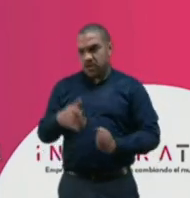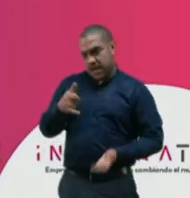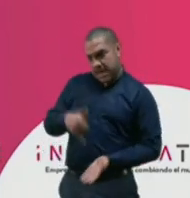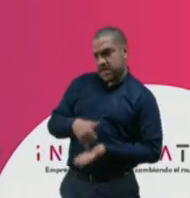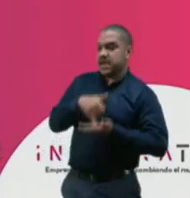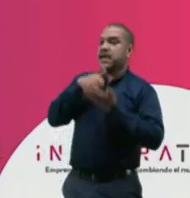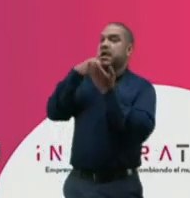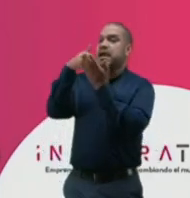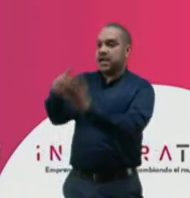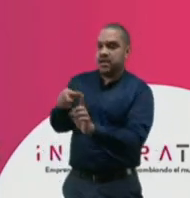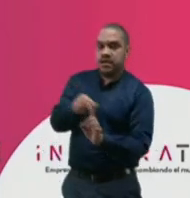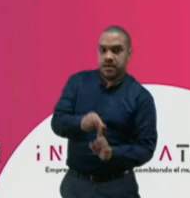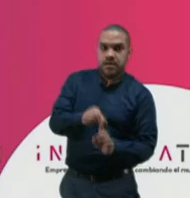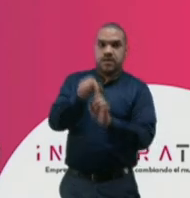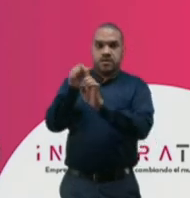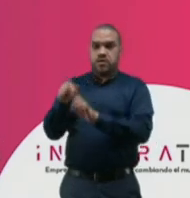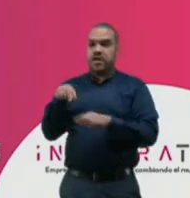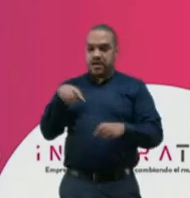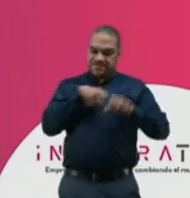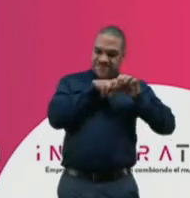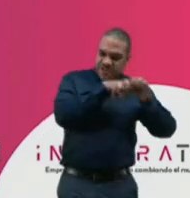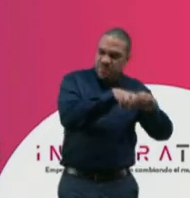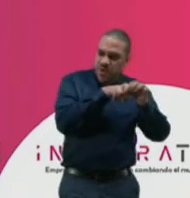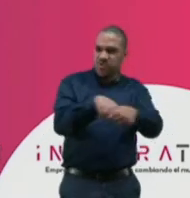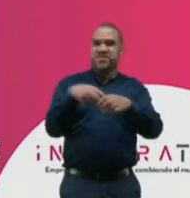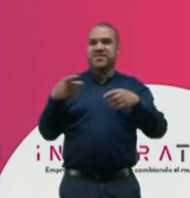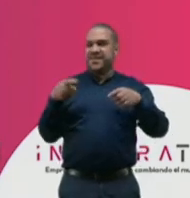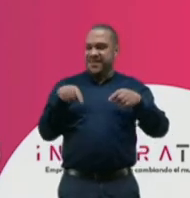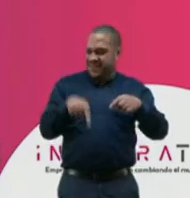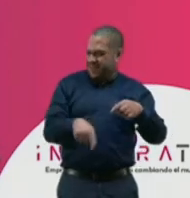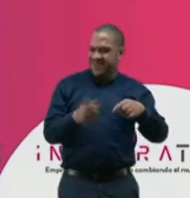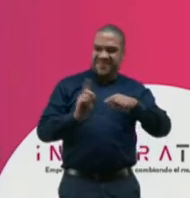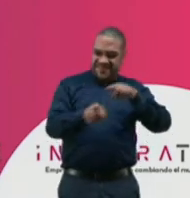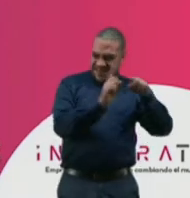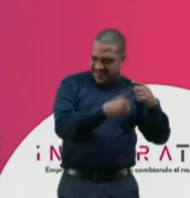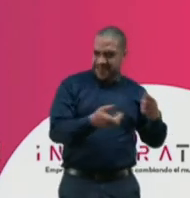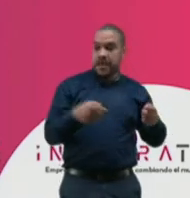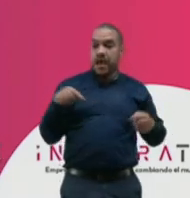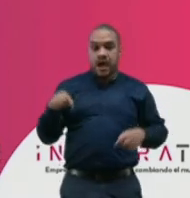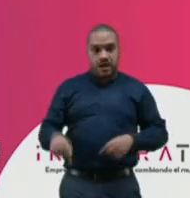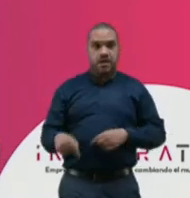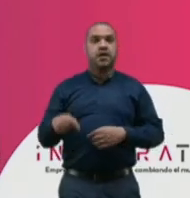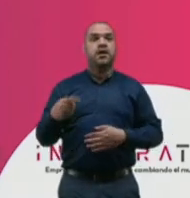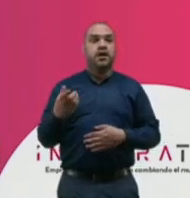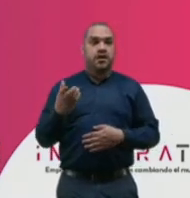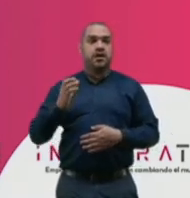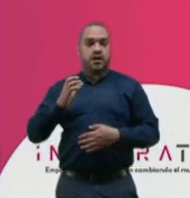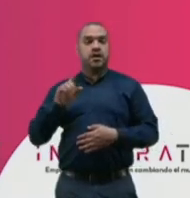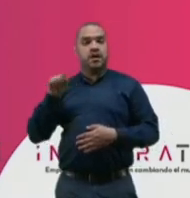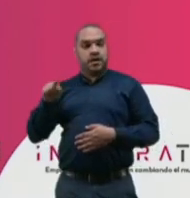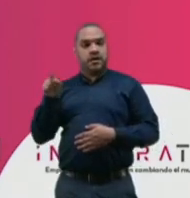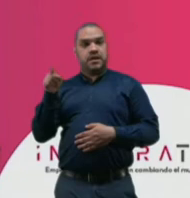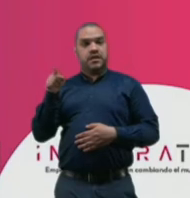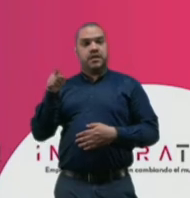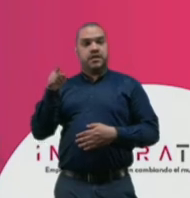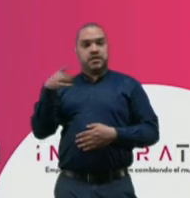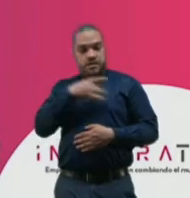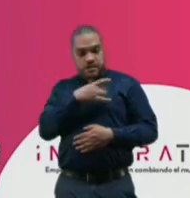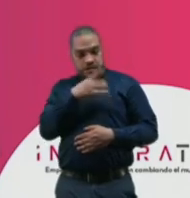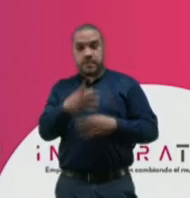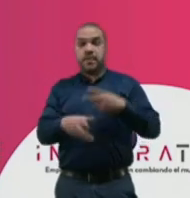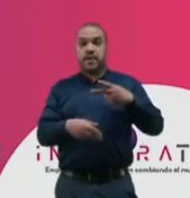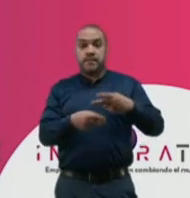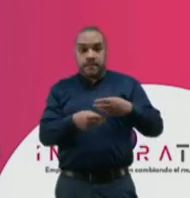para el transporte público, así que hoy Santiago y también Transmilenio son modelos de una